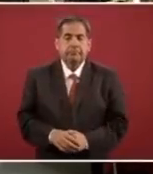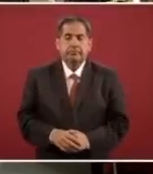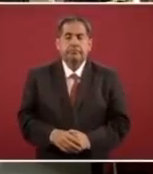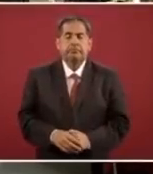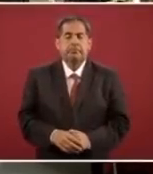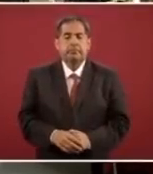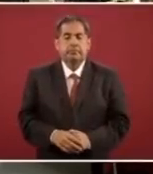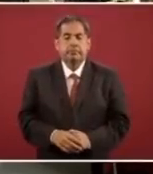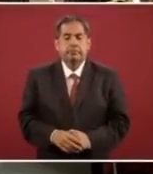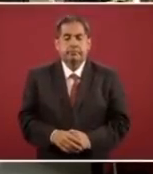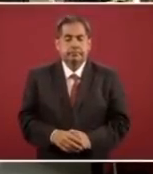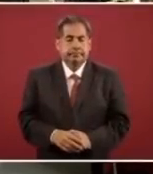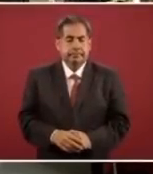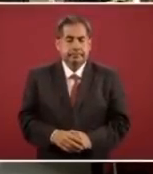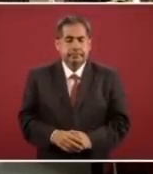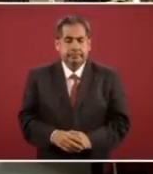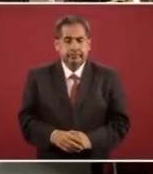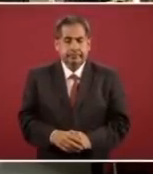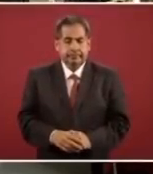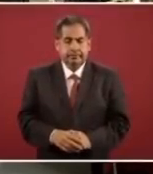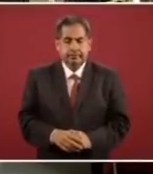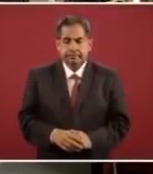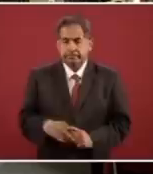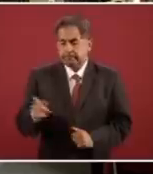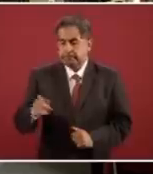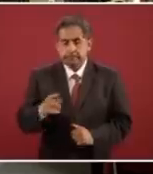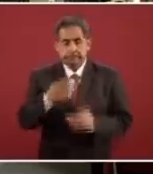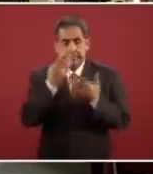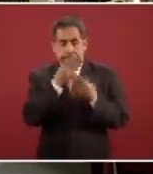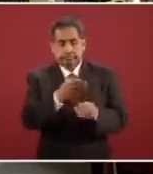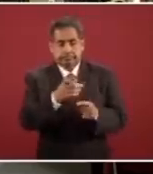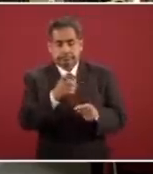están congeladas las cuentas de García Luna? Están congeladas